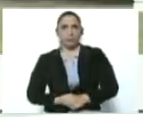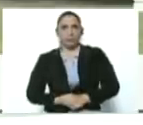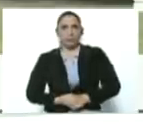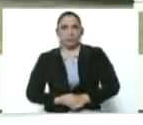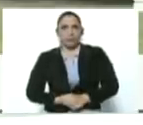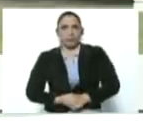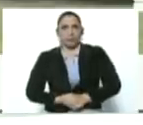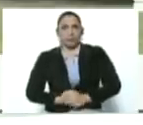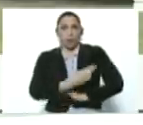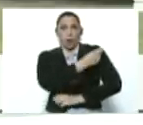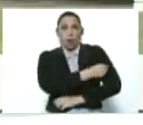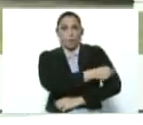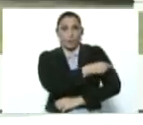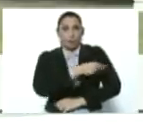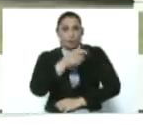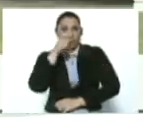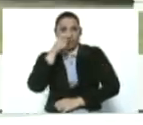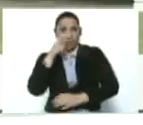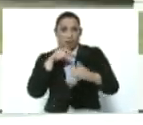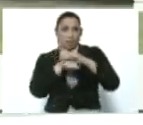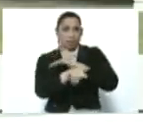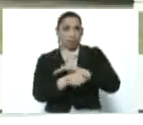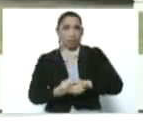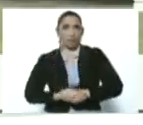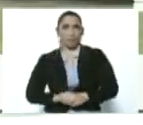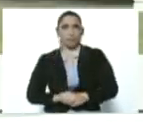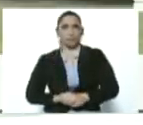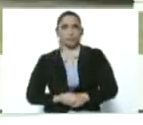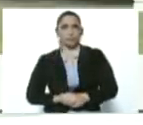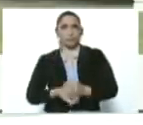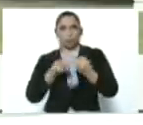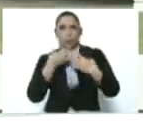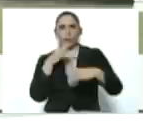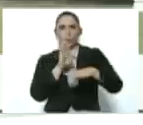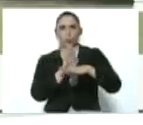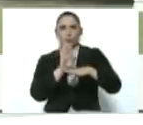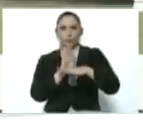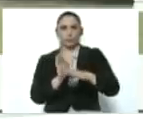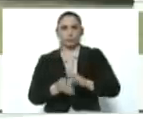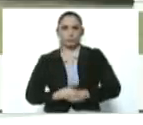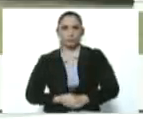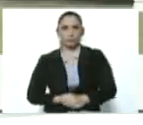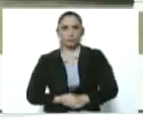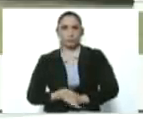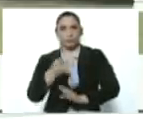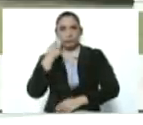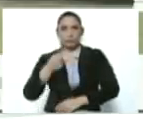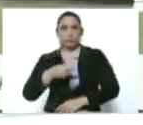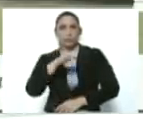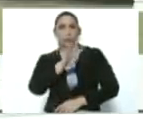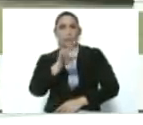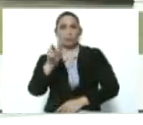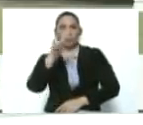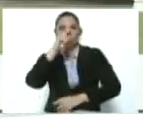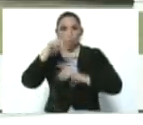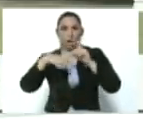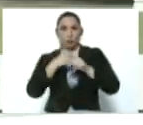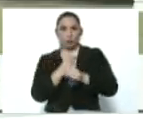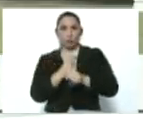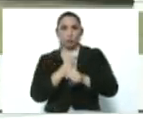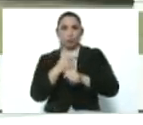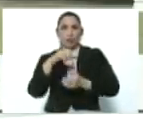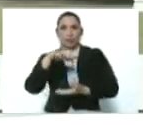en el hospital centinela a buen cuidado hombre de 42 años estado lara